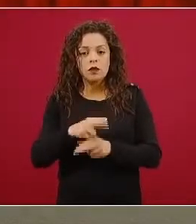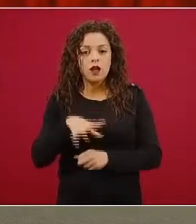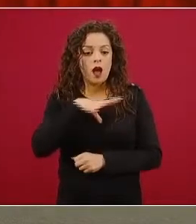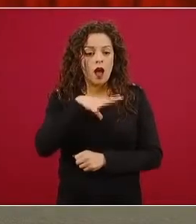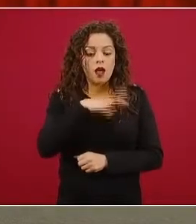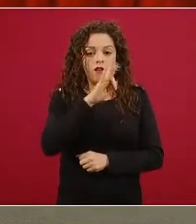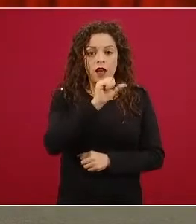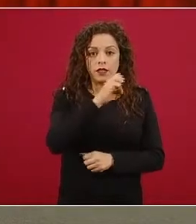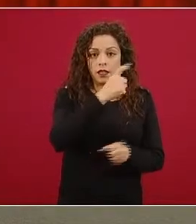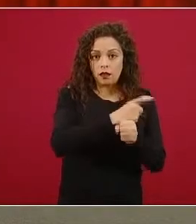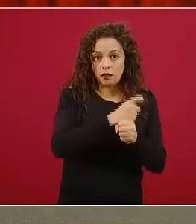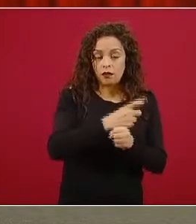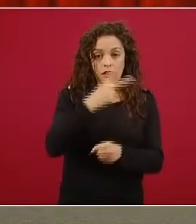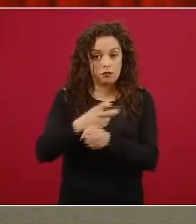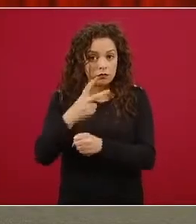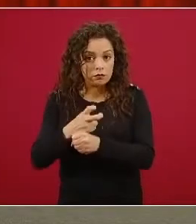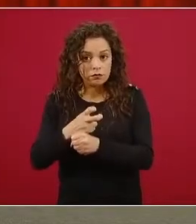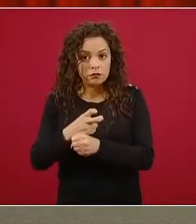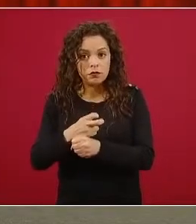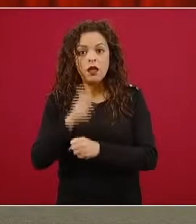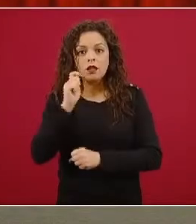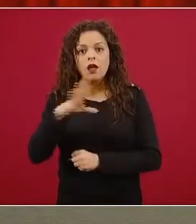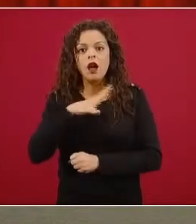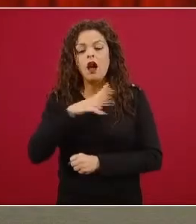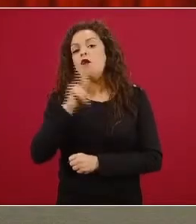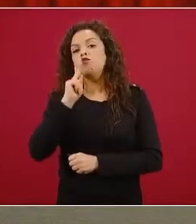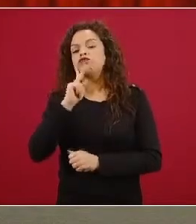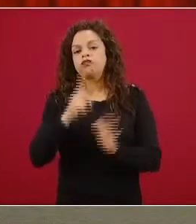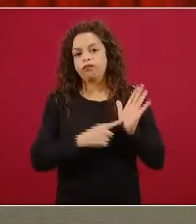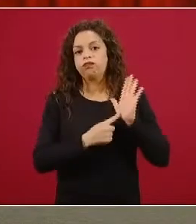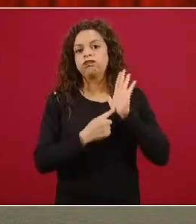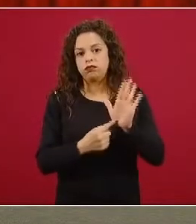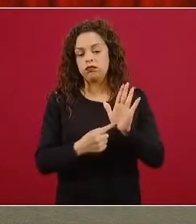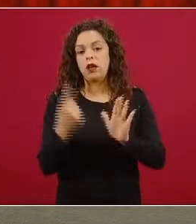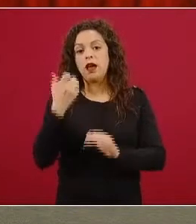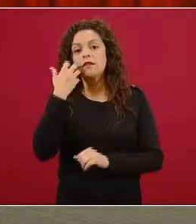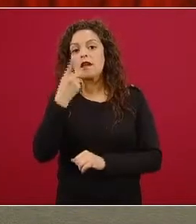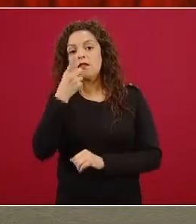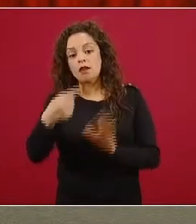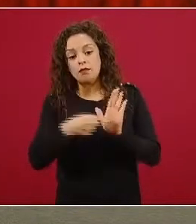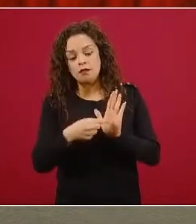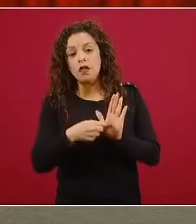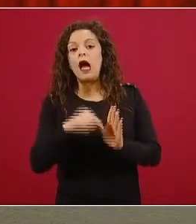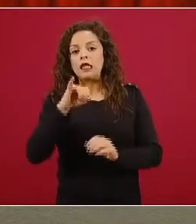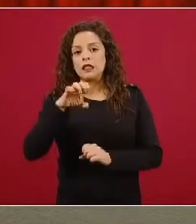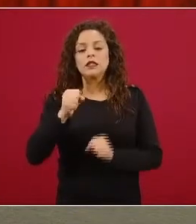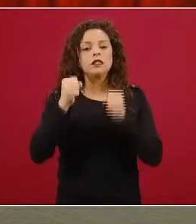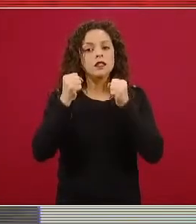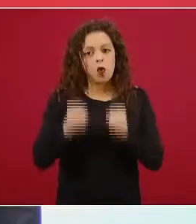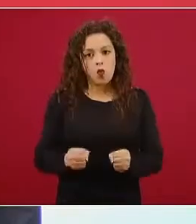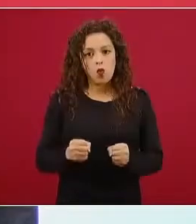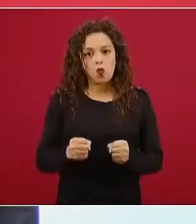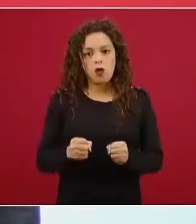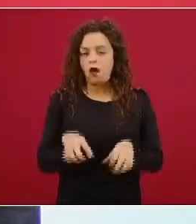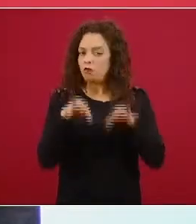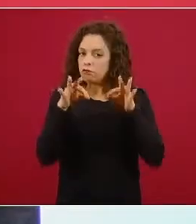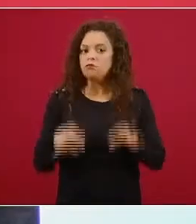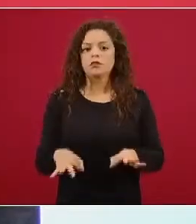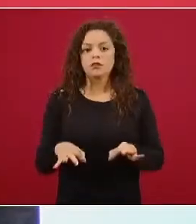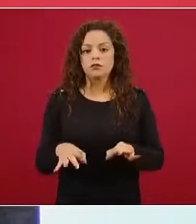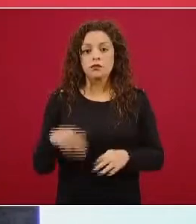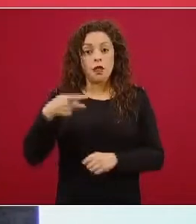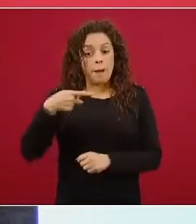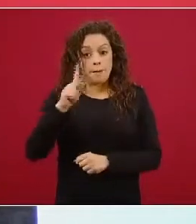hay una evidencia razonable que sugiere que son seguras y eficaces. De todos